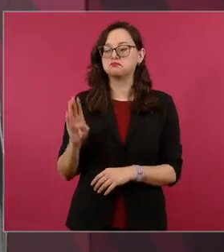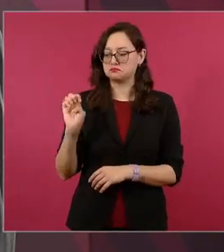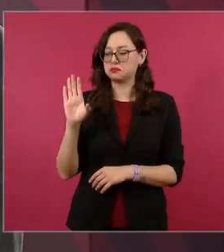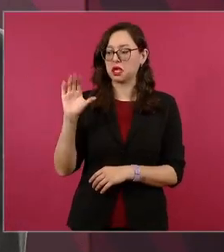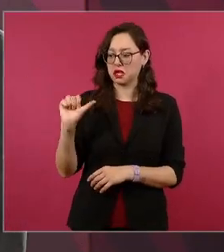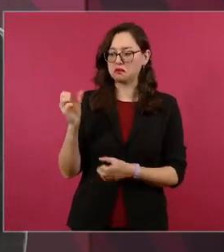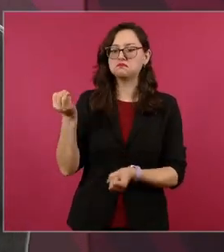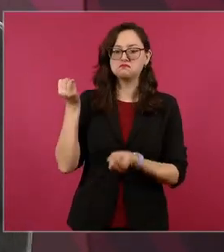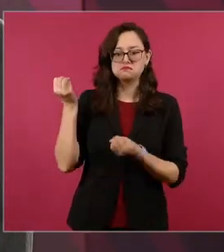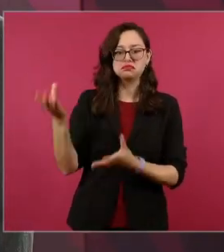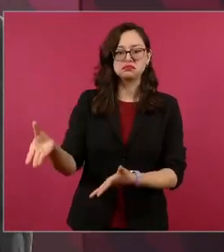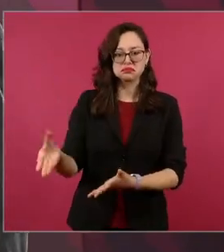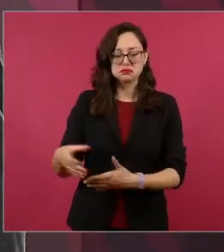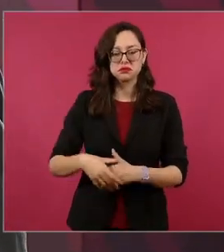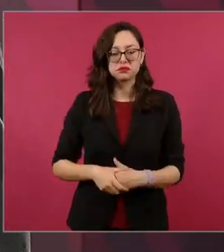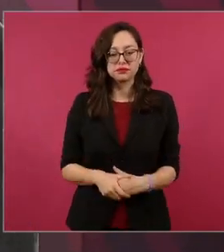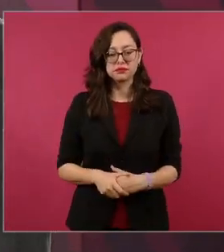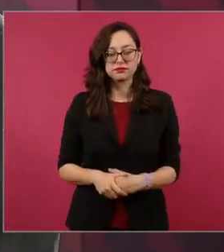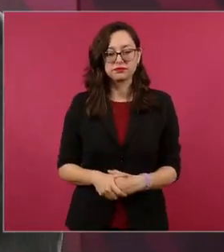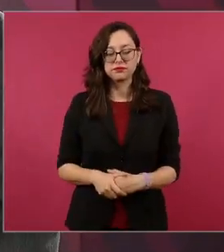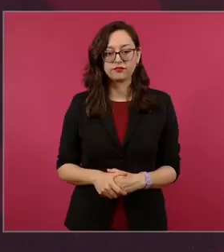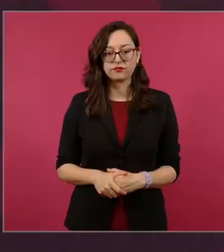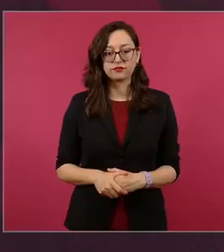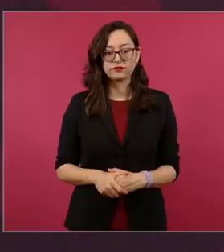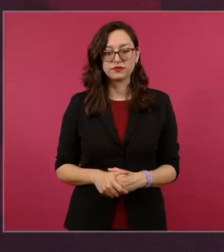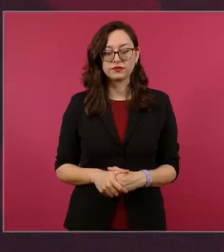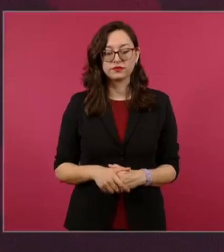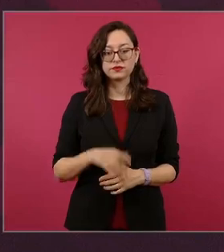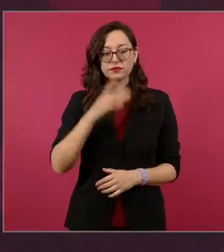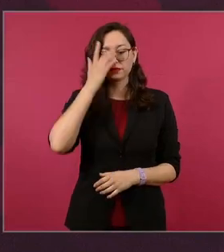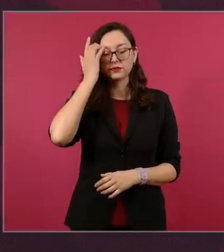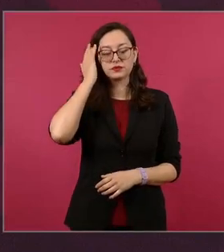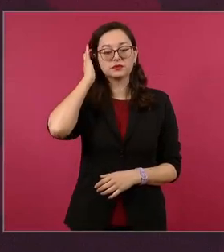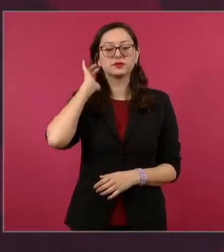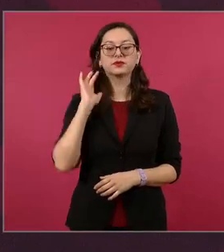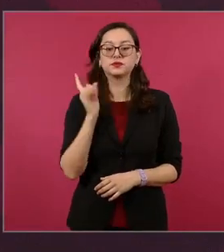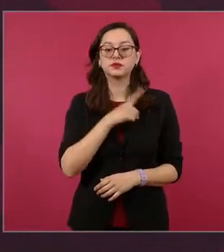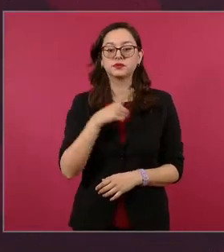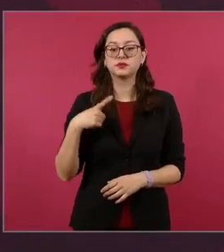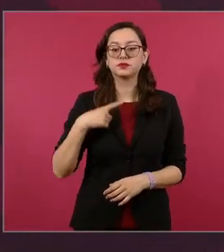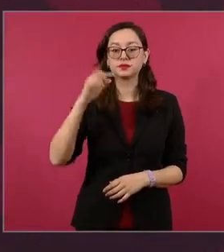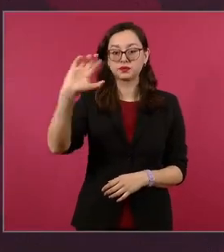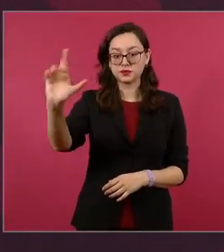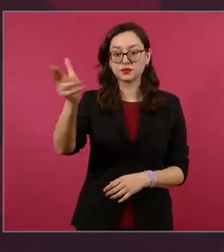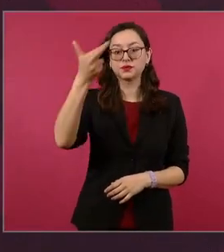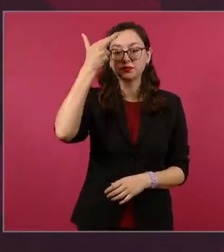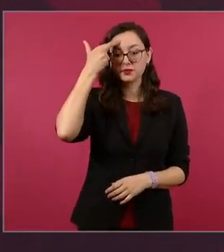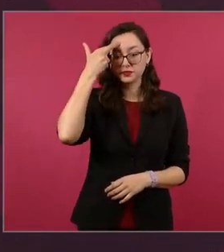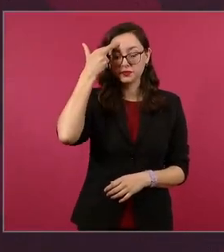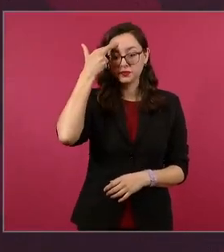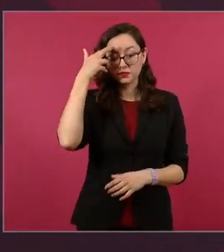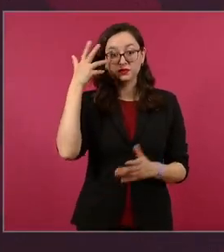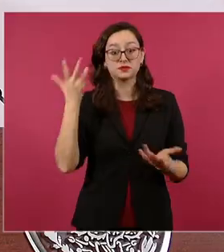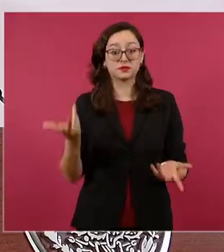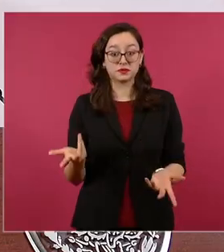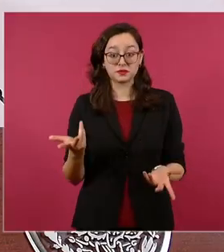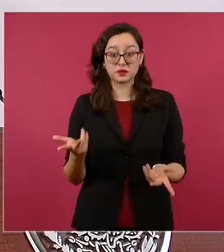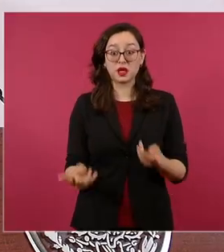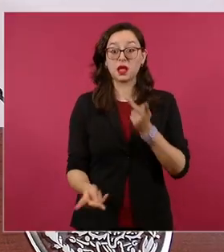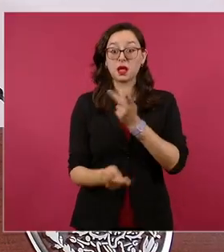Nada más recordarles que todos los estudiantes de nivel medio